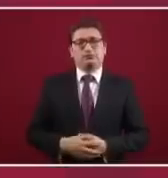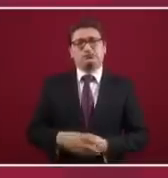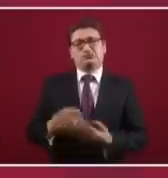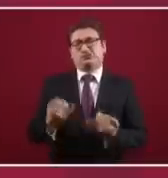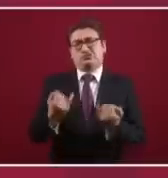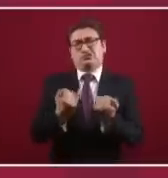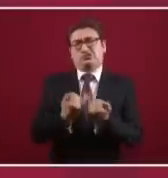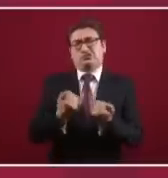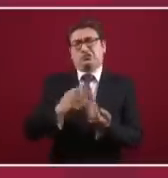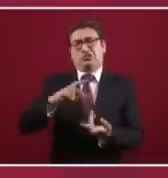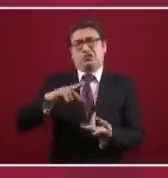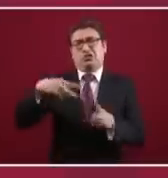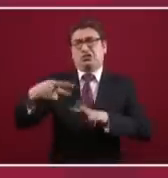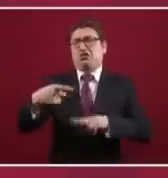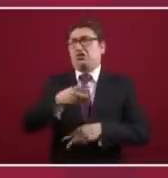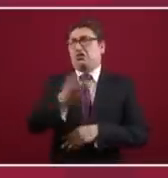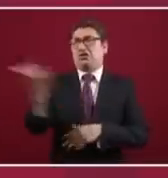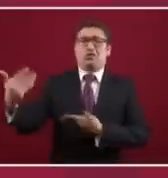injerencismo